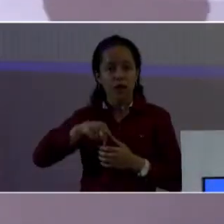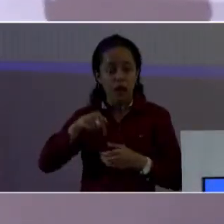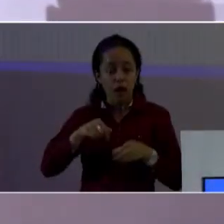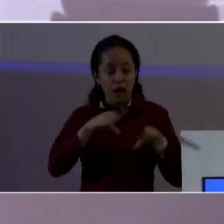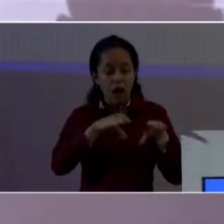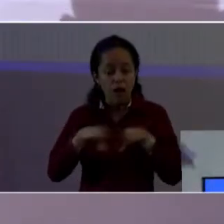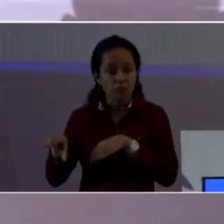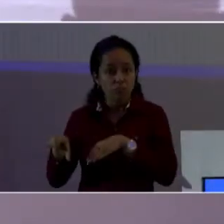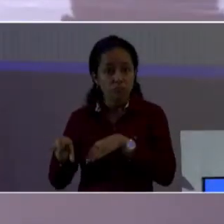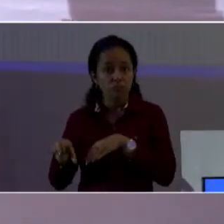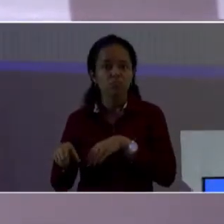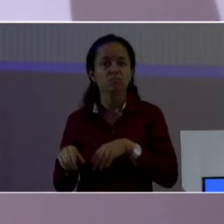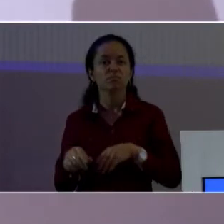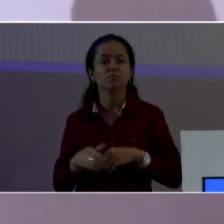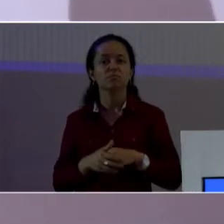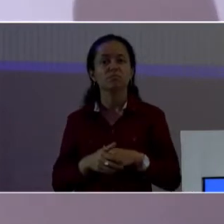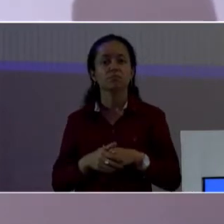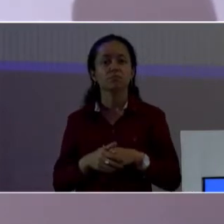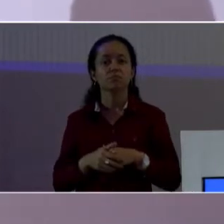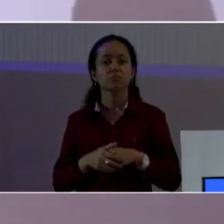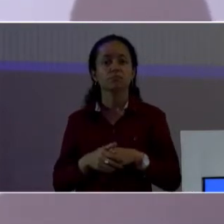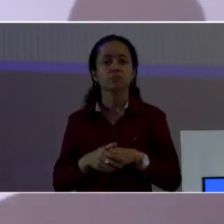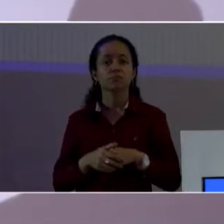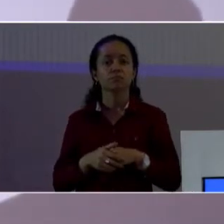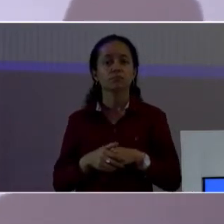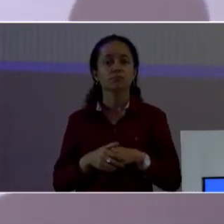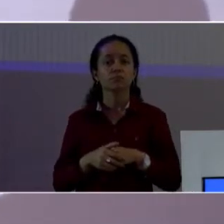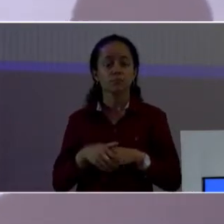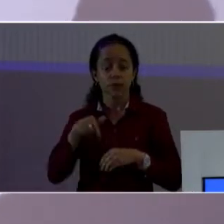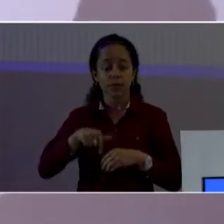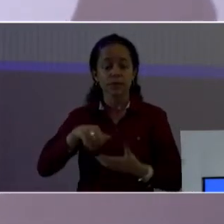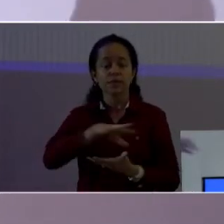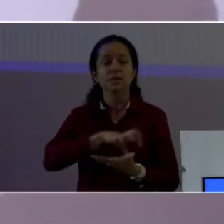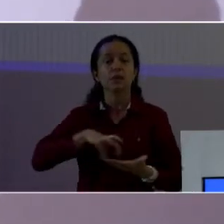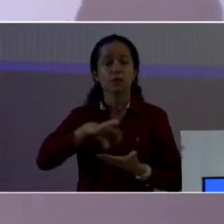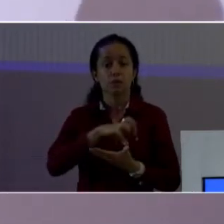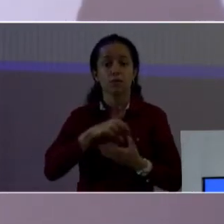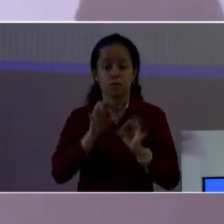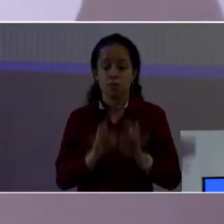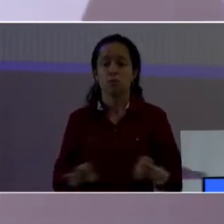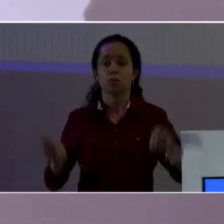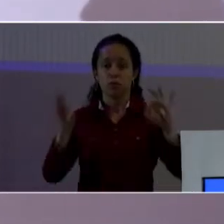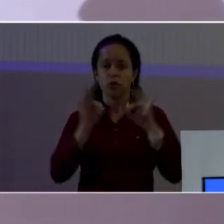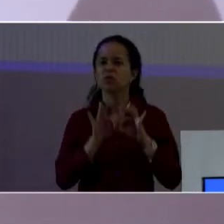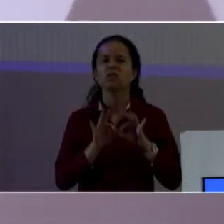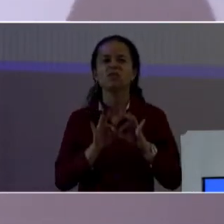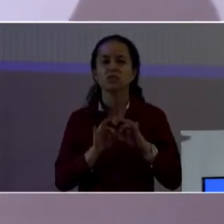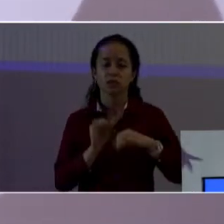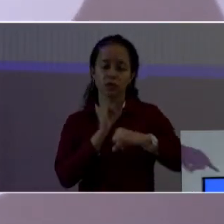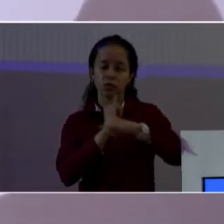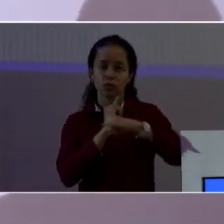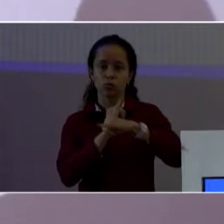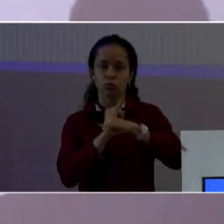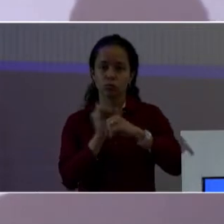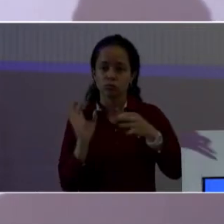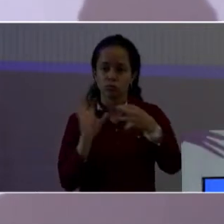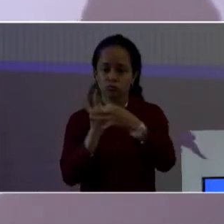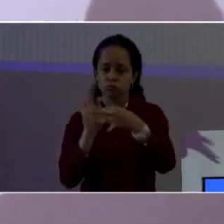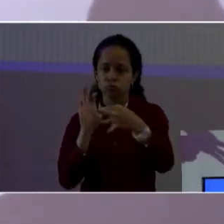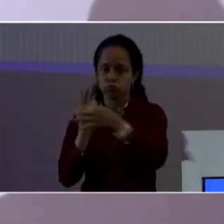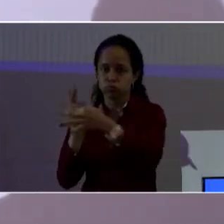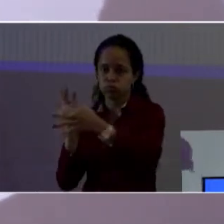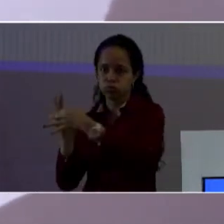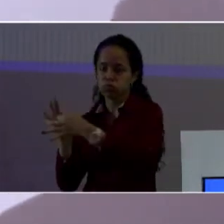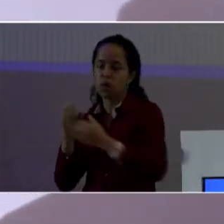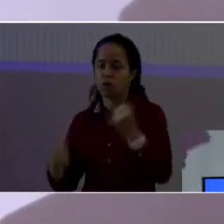acciones, pues destaco que en Santander ha jugado un papel muy importante las alianzas institucionales que se han tejido